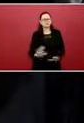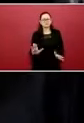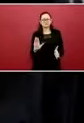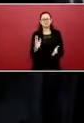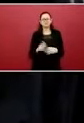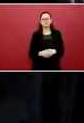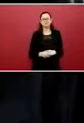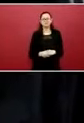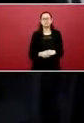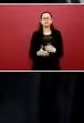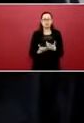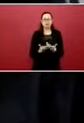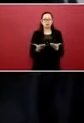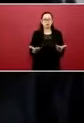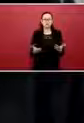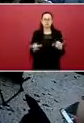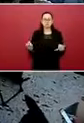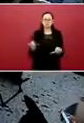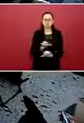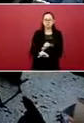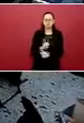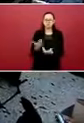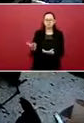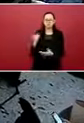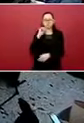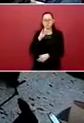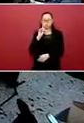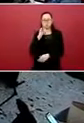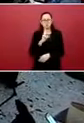quieren, escuchamos a las compañeras.